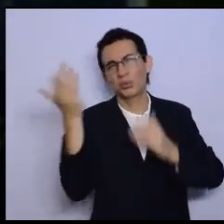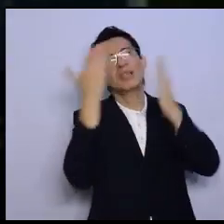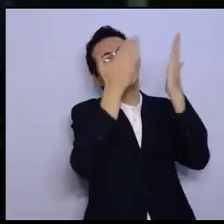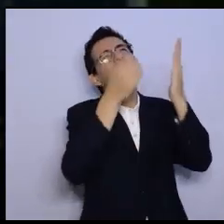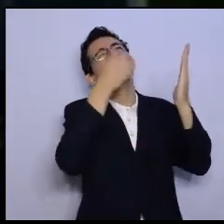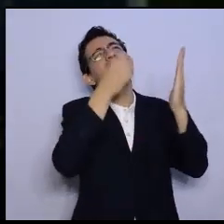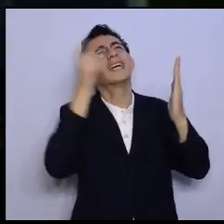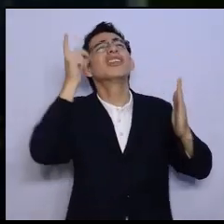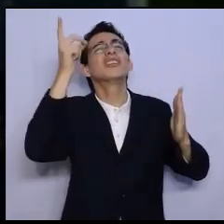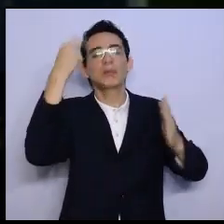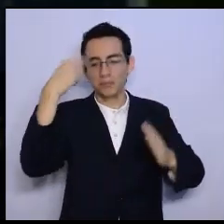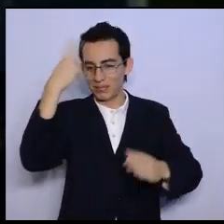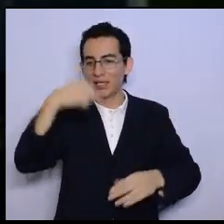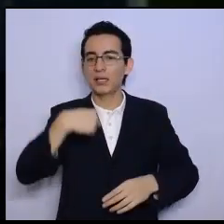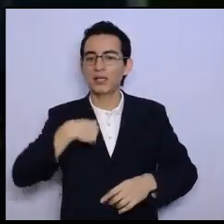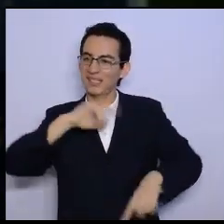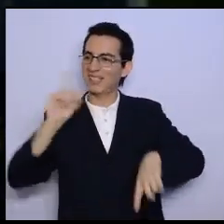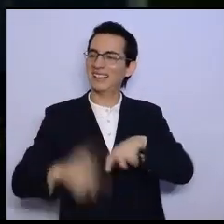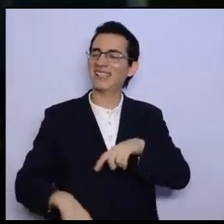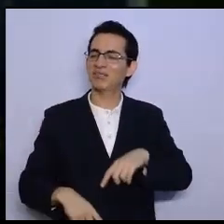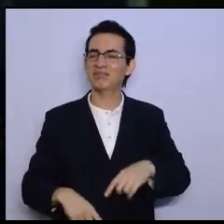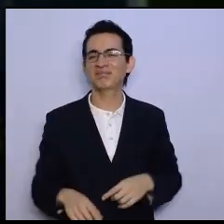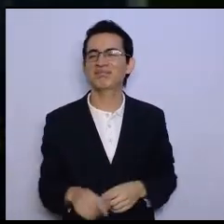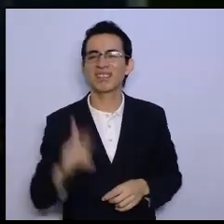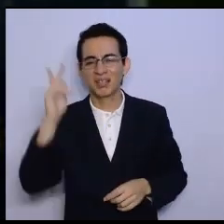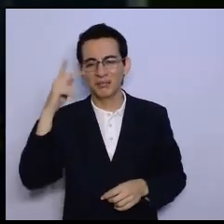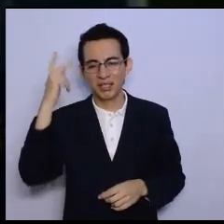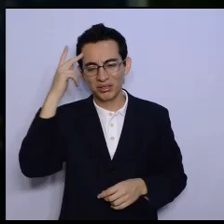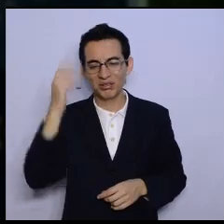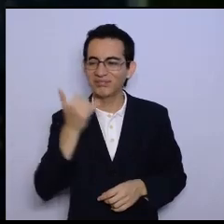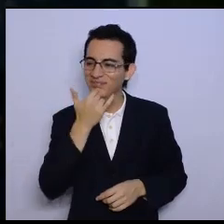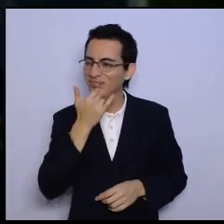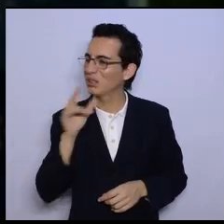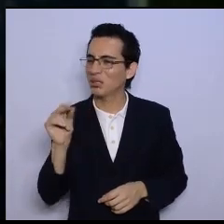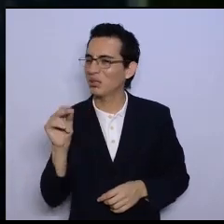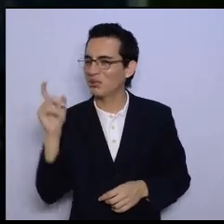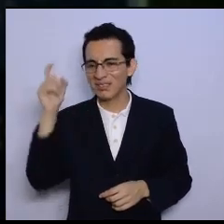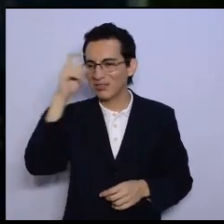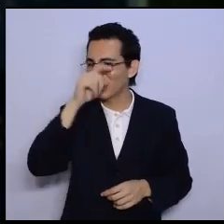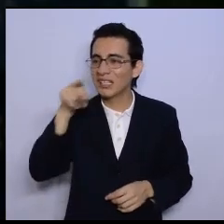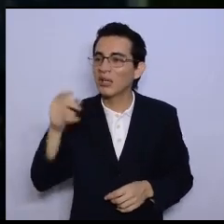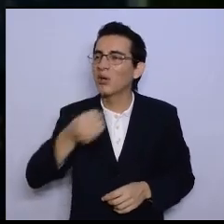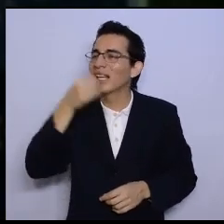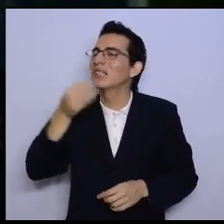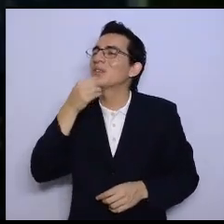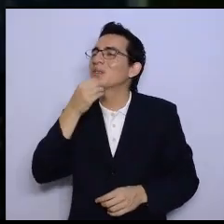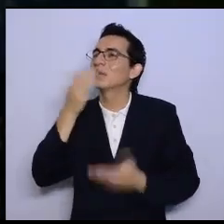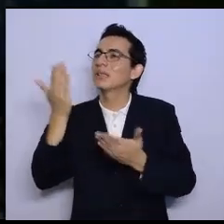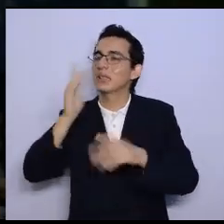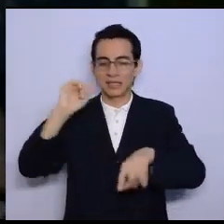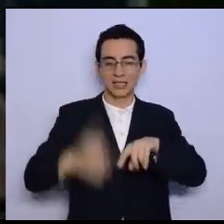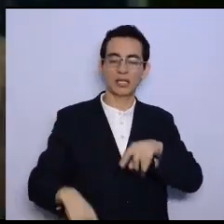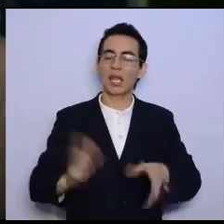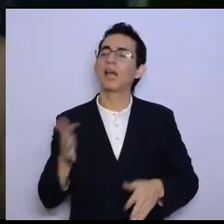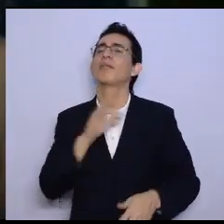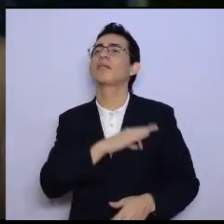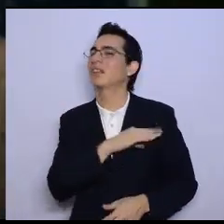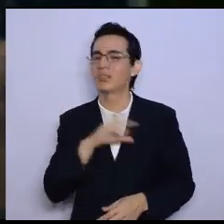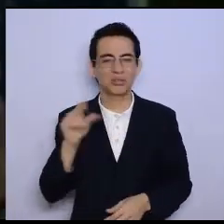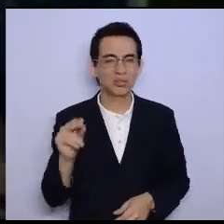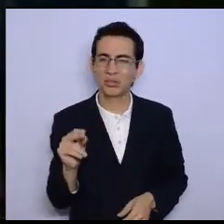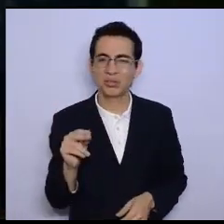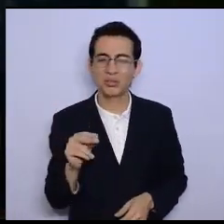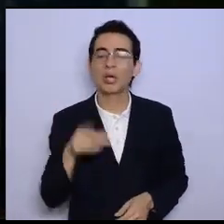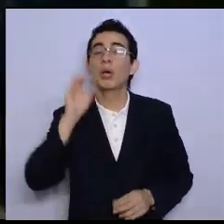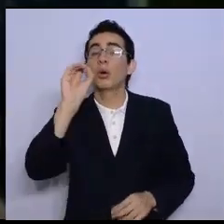es difícil hacer esa oración por lo que ahorita vamos a aprender. ¿No sería más bien, Señor,